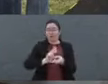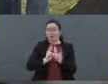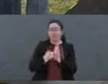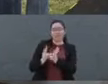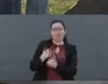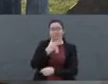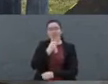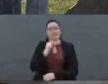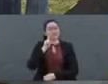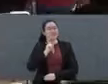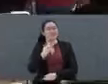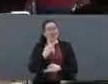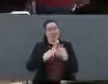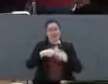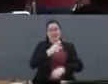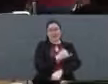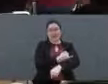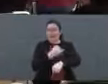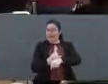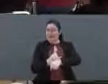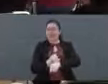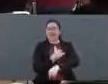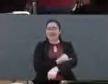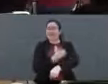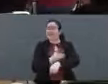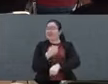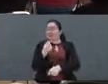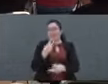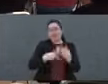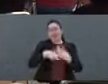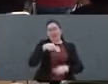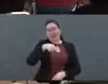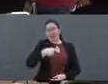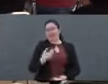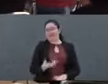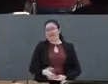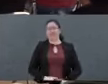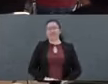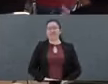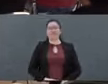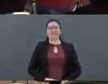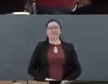vecinos de la Alcaldía Iztacalco, quienes nos honran con su presencia.